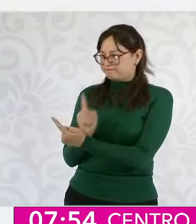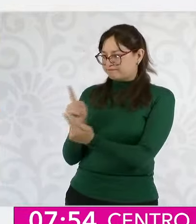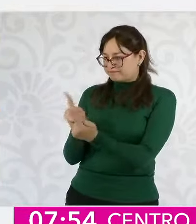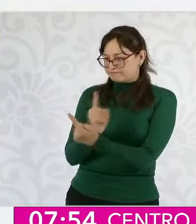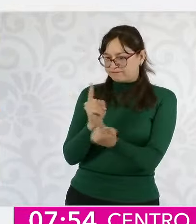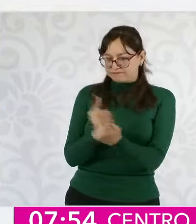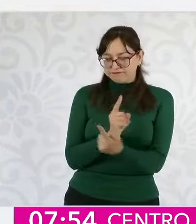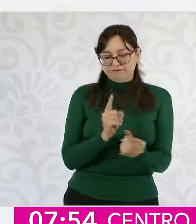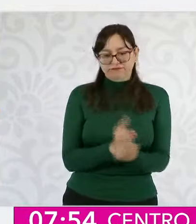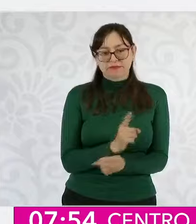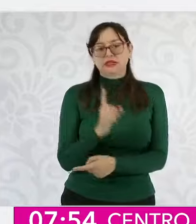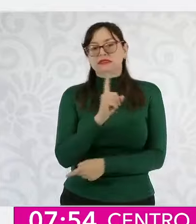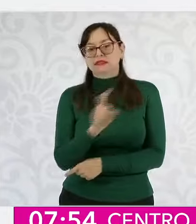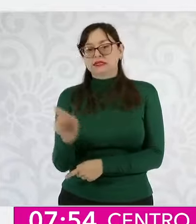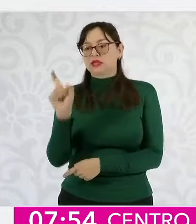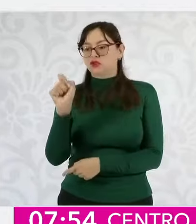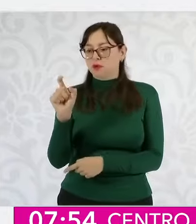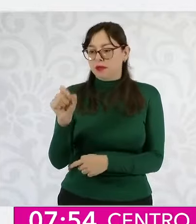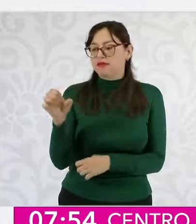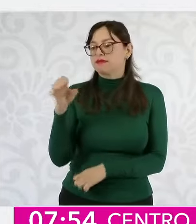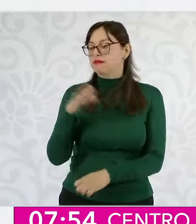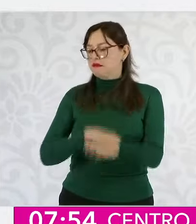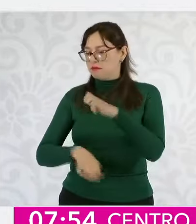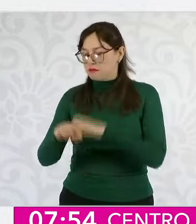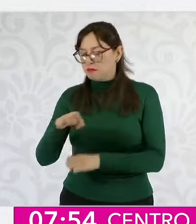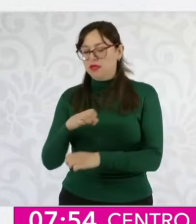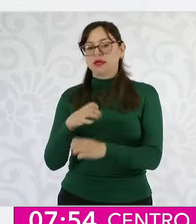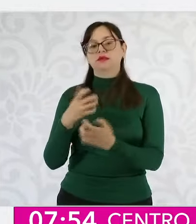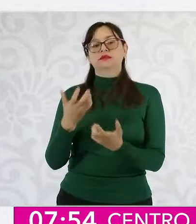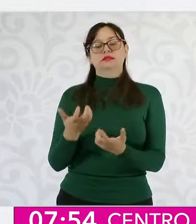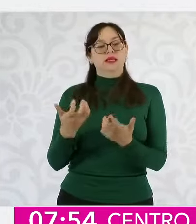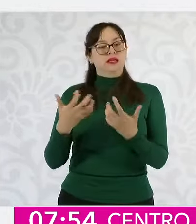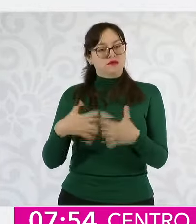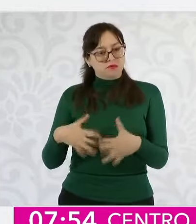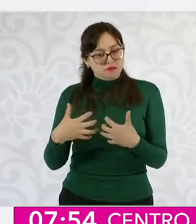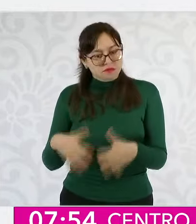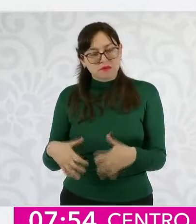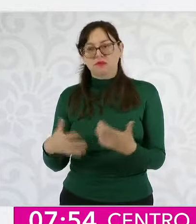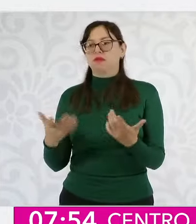120 cámaras, asociaciones, en fin, empresas tractoras, OEMs,